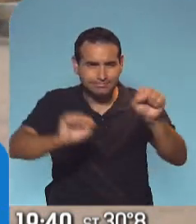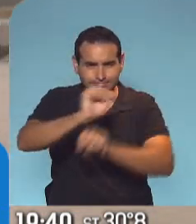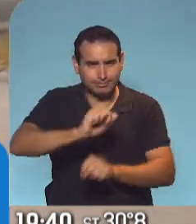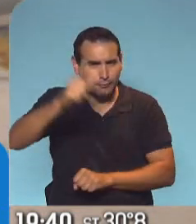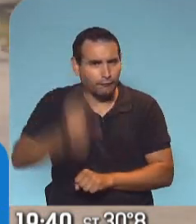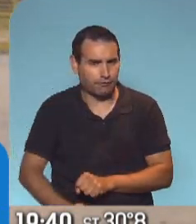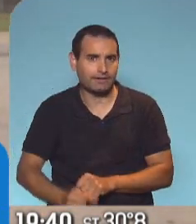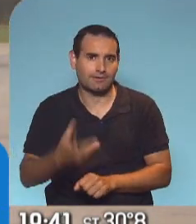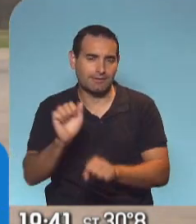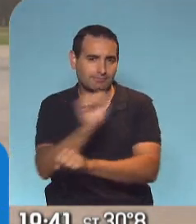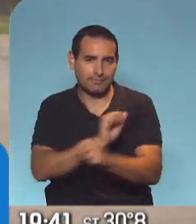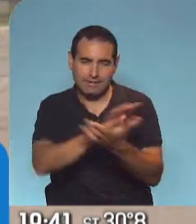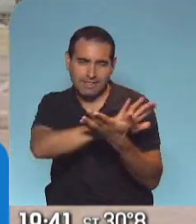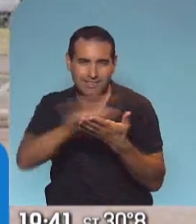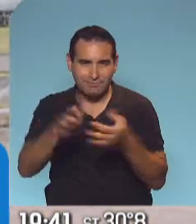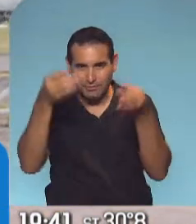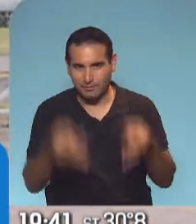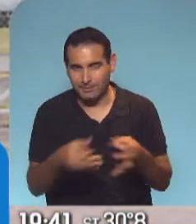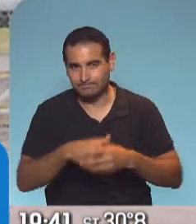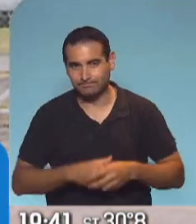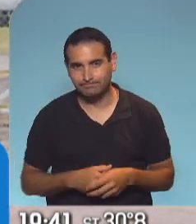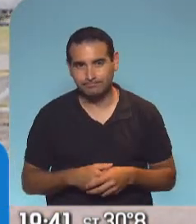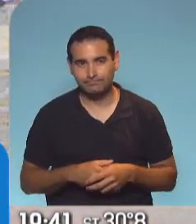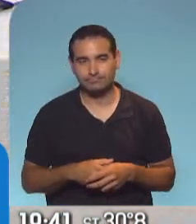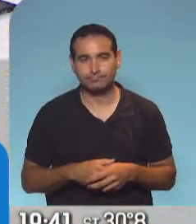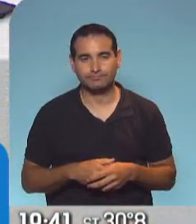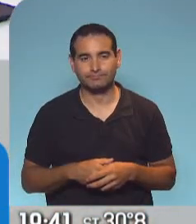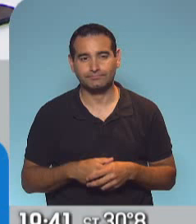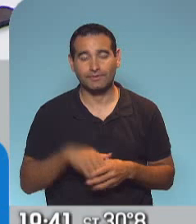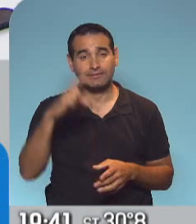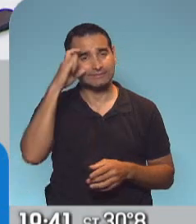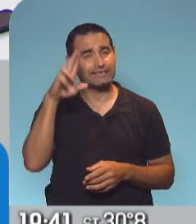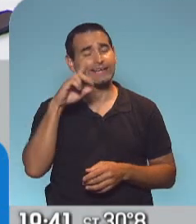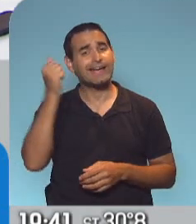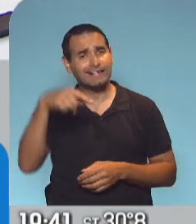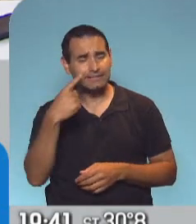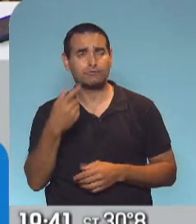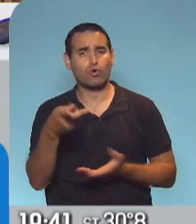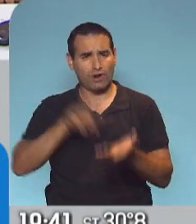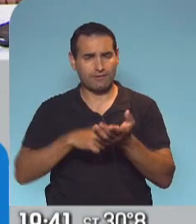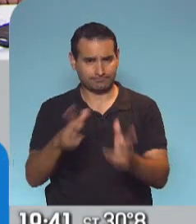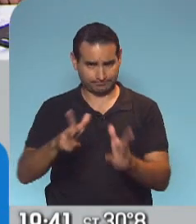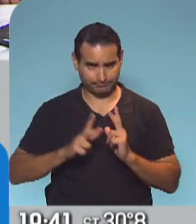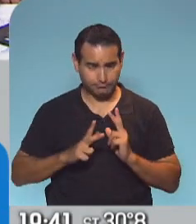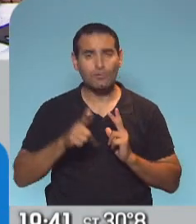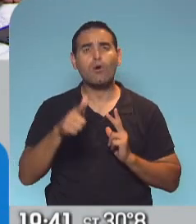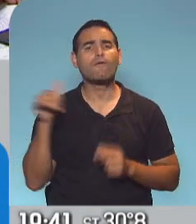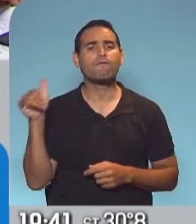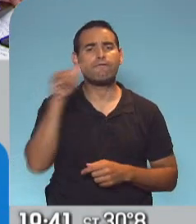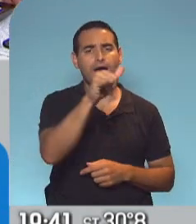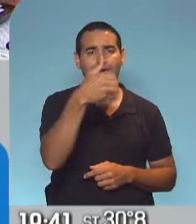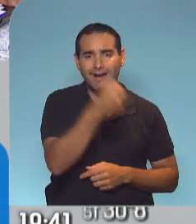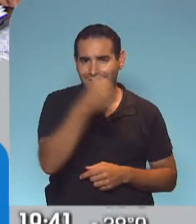una desinfección total del avión. Pablo Seriani, reiteremos cuáles son los vuelos justamente que en su momento Aerolíneas